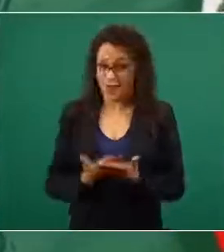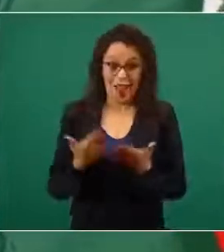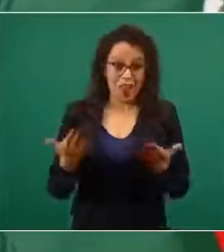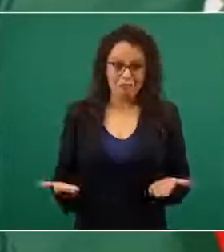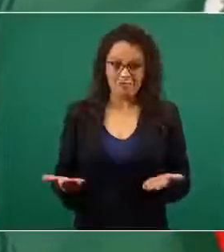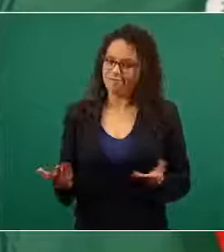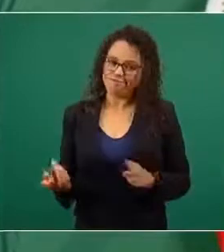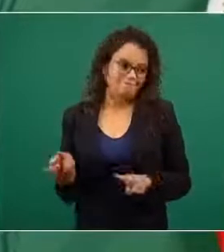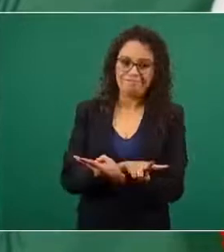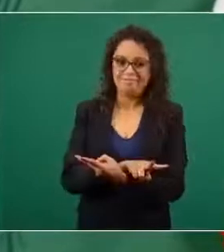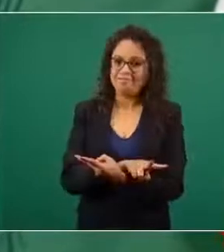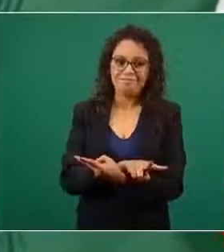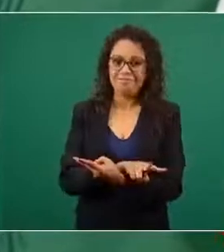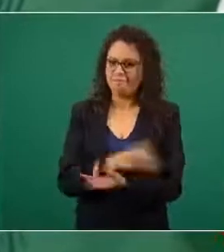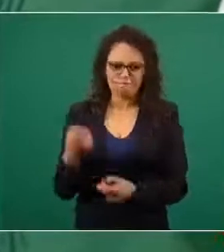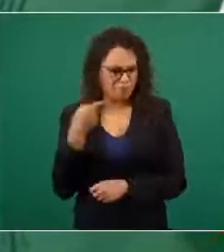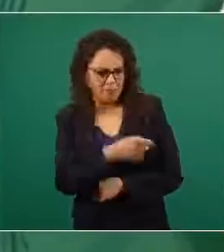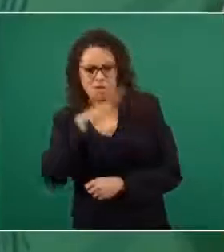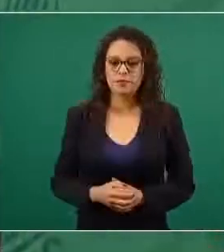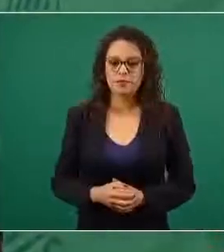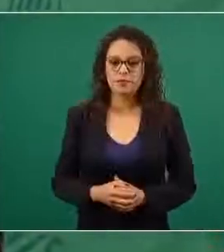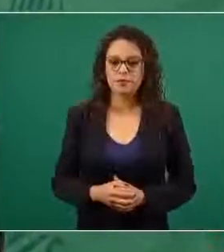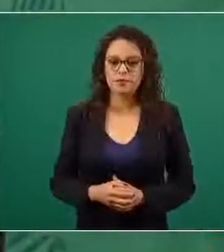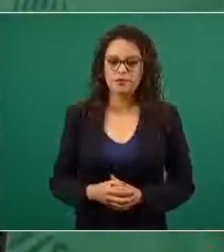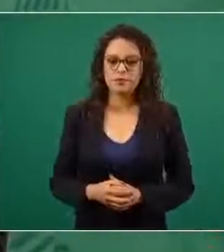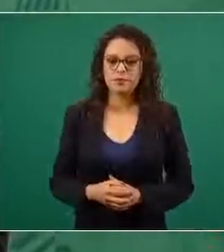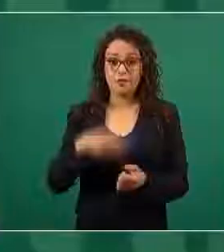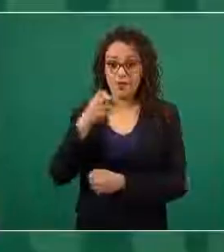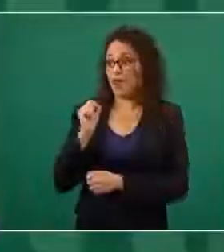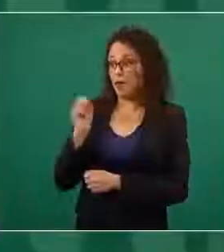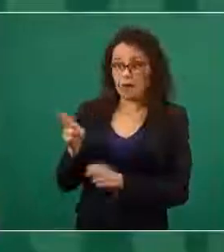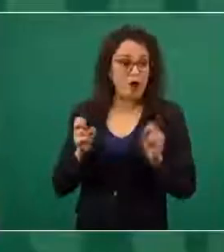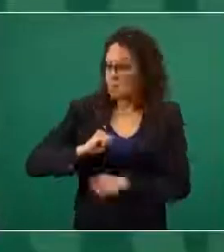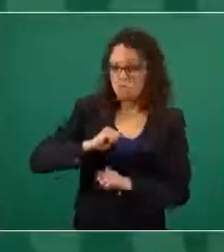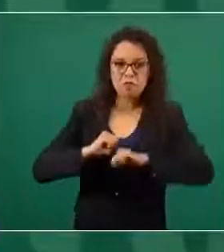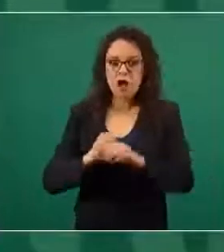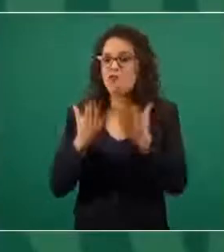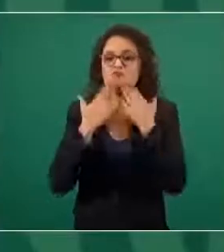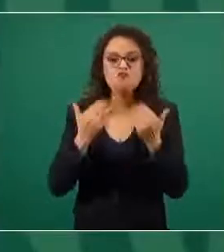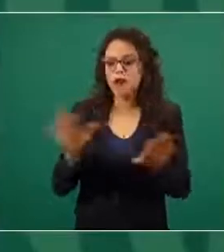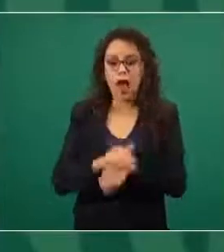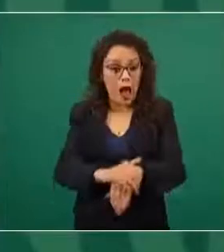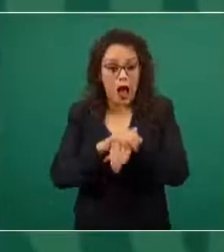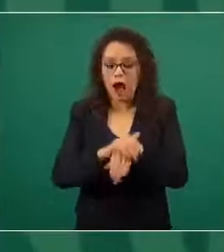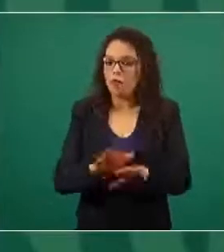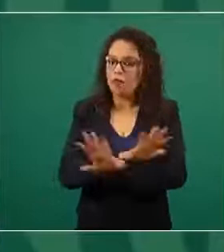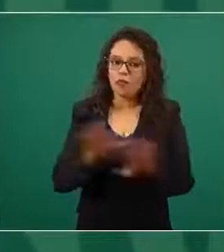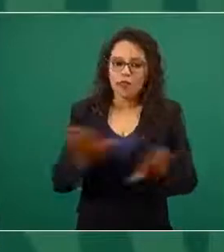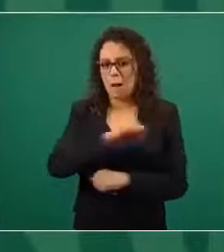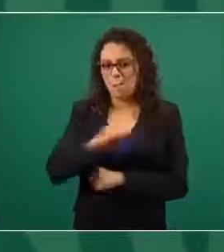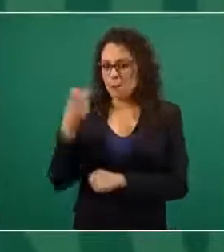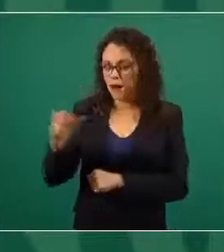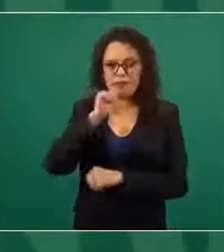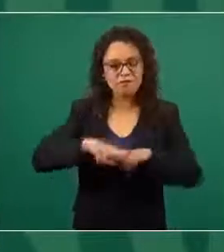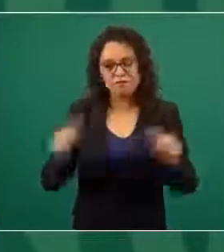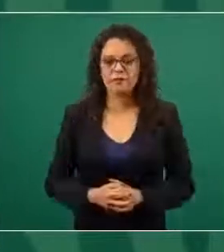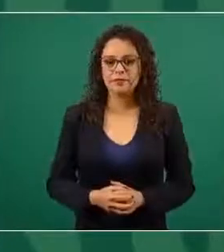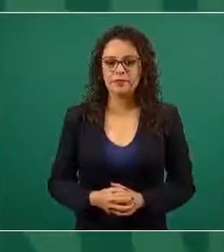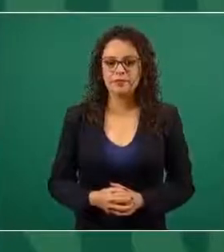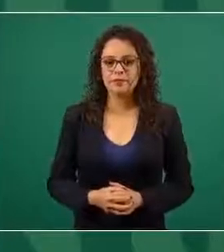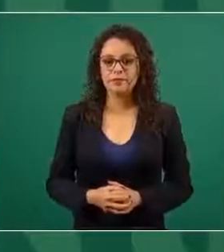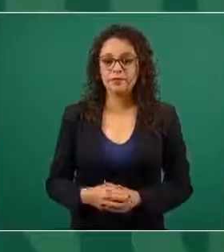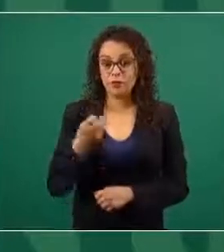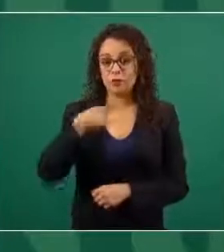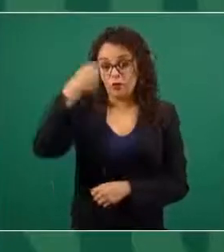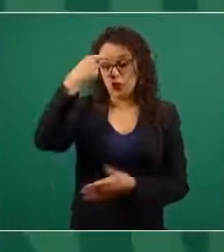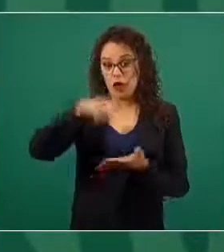se estigmatiza. Se condena esa actitud. Ya no hay influyentismo, no hay amiguismo, no hay nepotismo, ninguna de esas lacras. Entonces, yo estoy seguro que